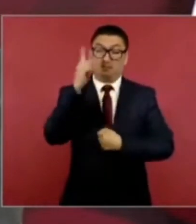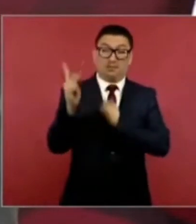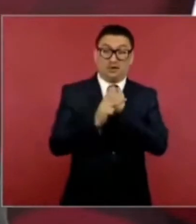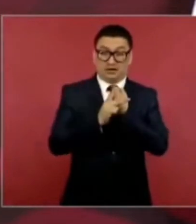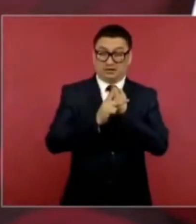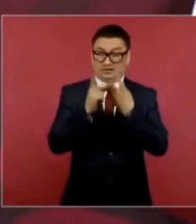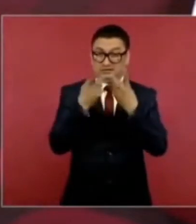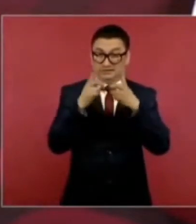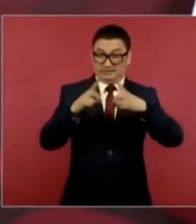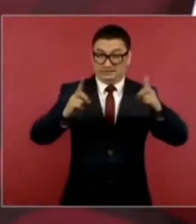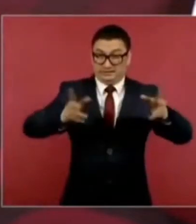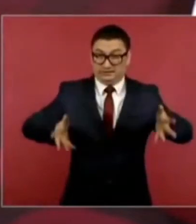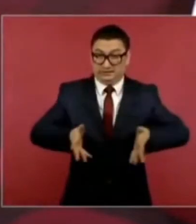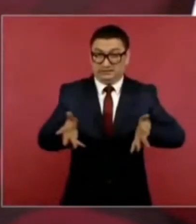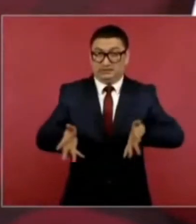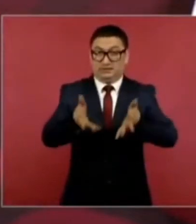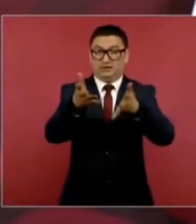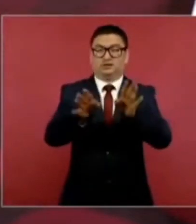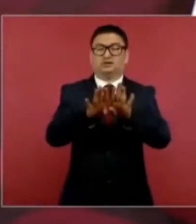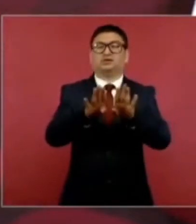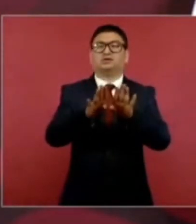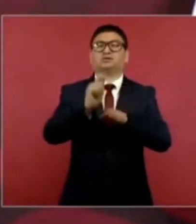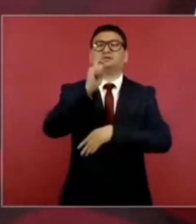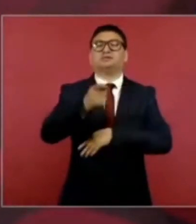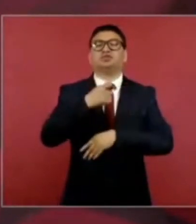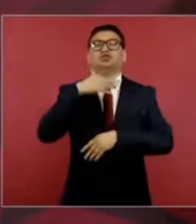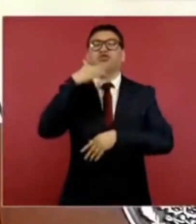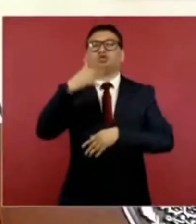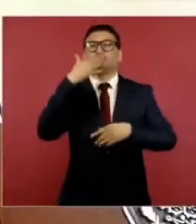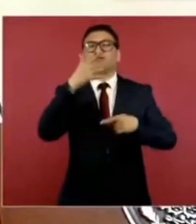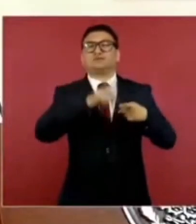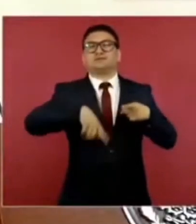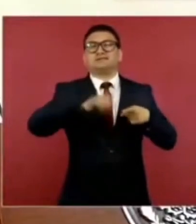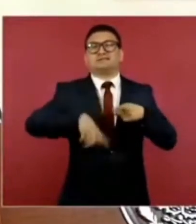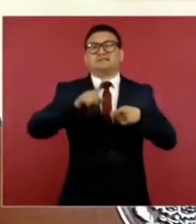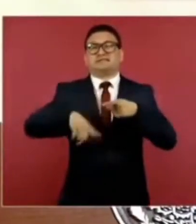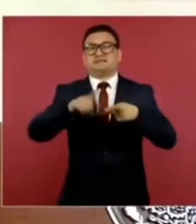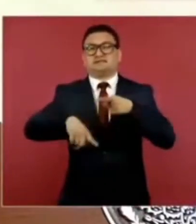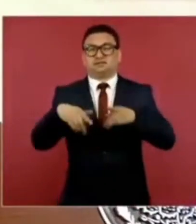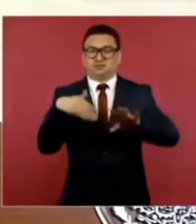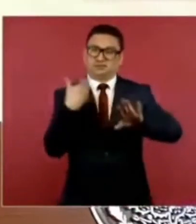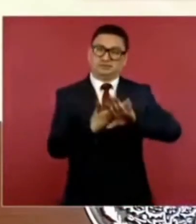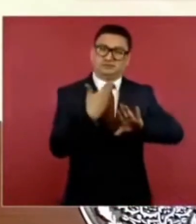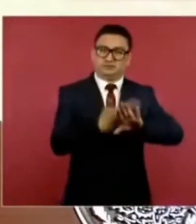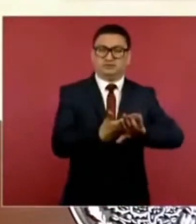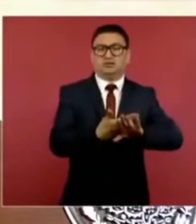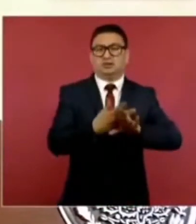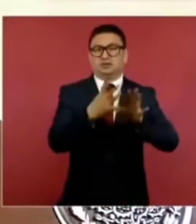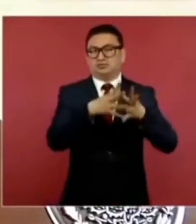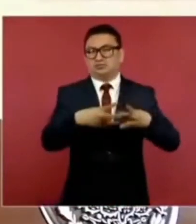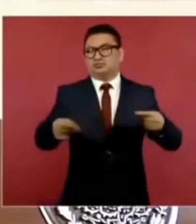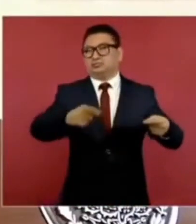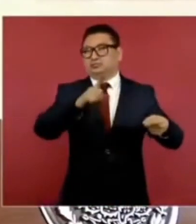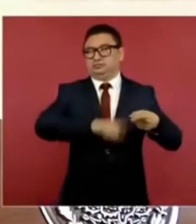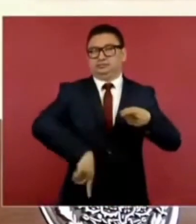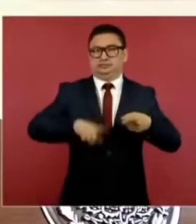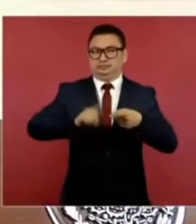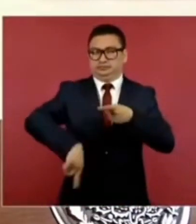a consistir en combatir la corrupción y en eliminar